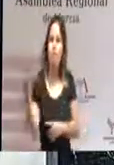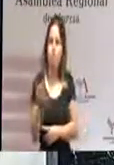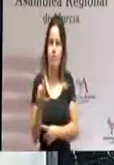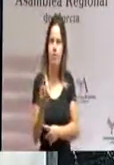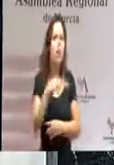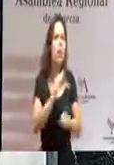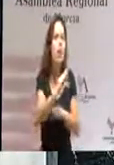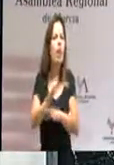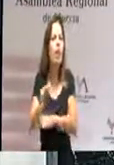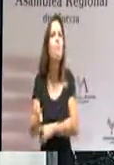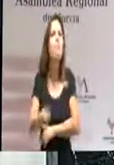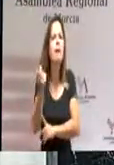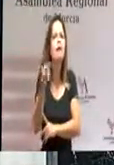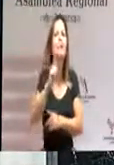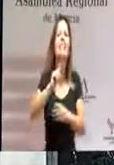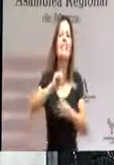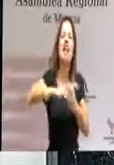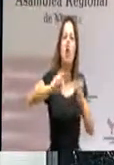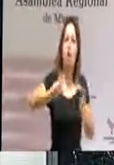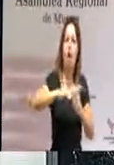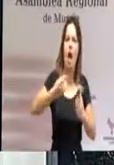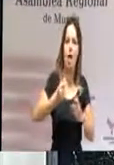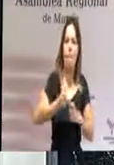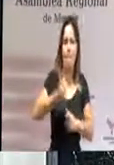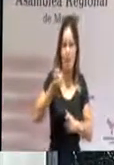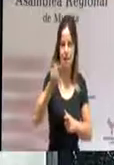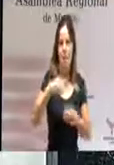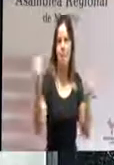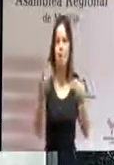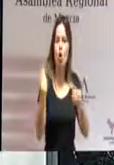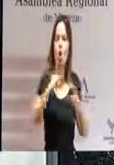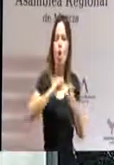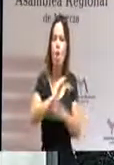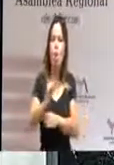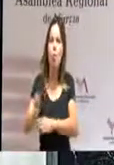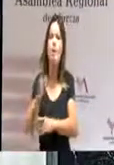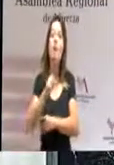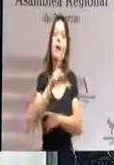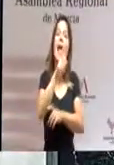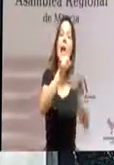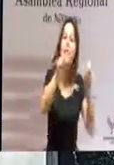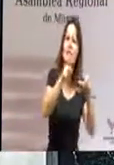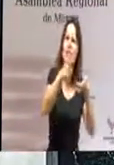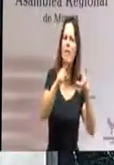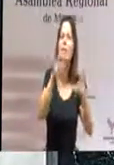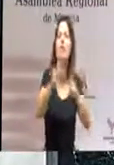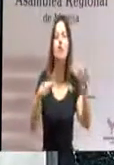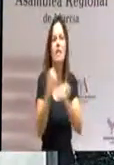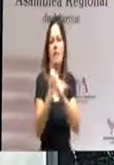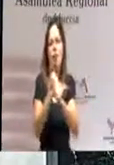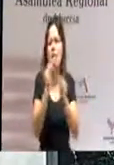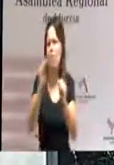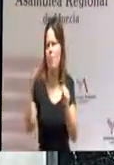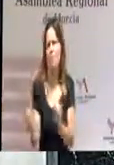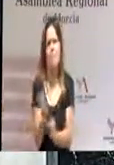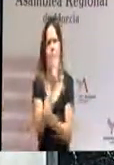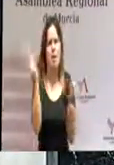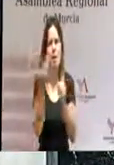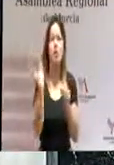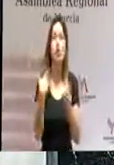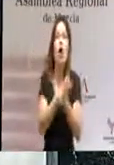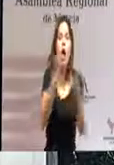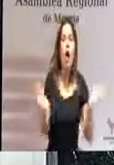de más y mejor tecnología a las empresas y de trabajadores más y mejor formados. Tenemos que fomentar la I+D